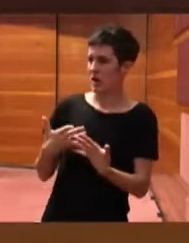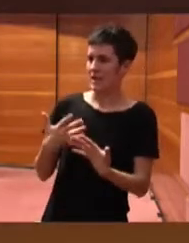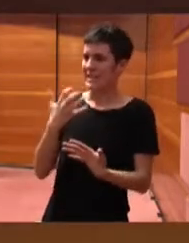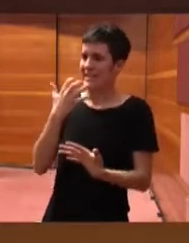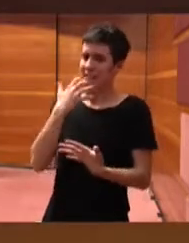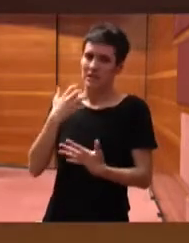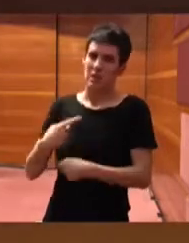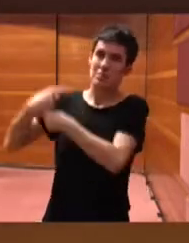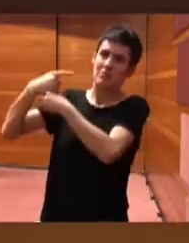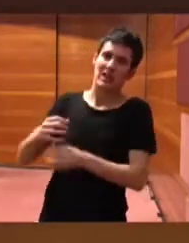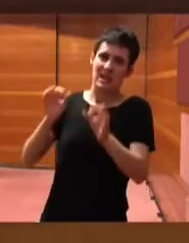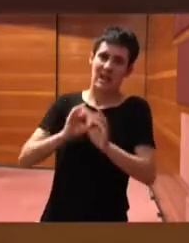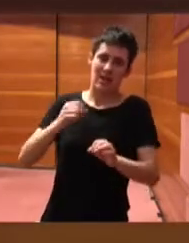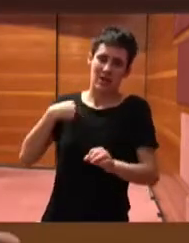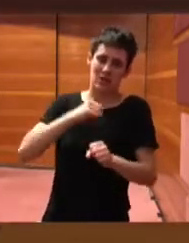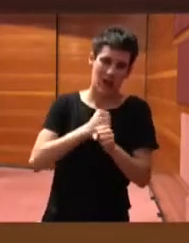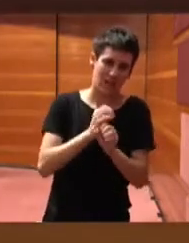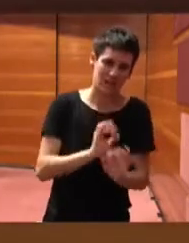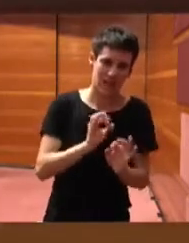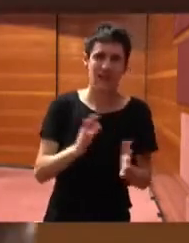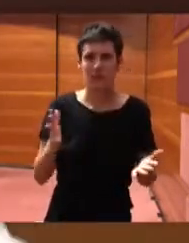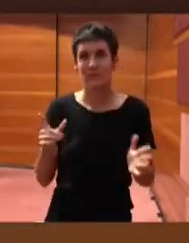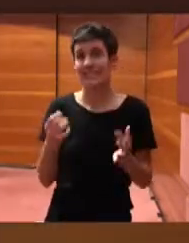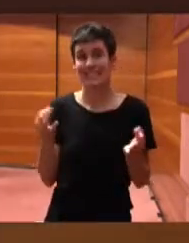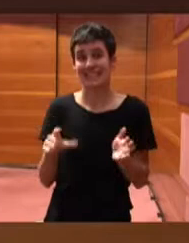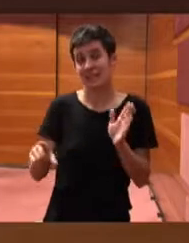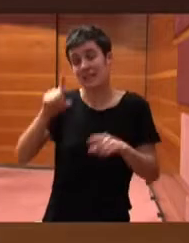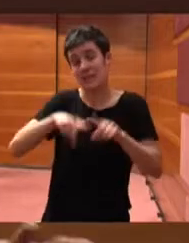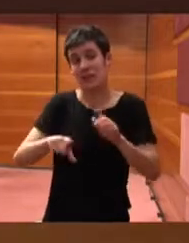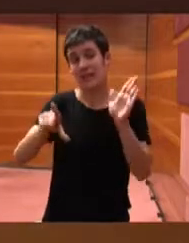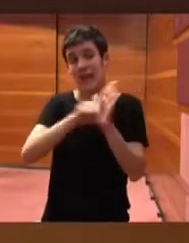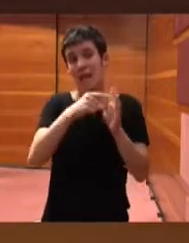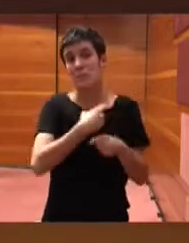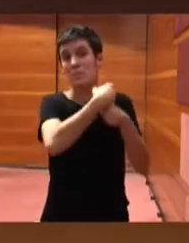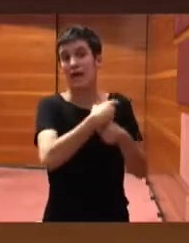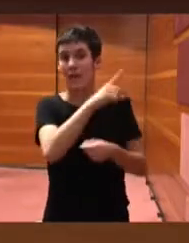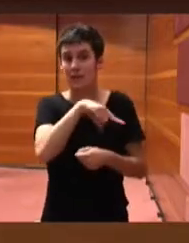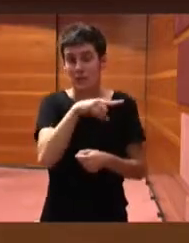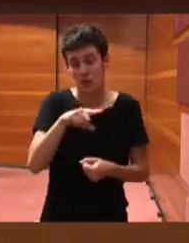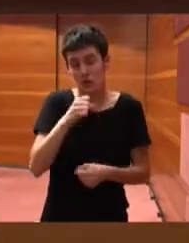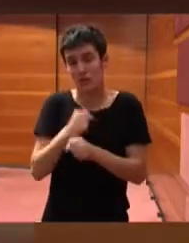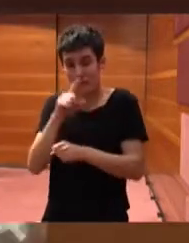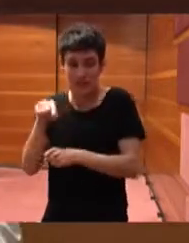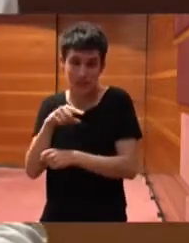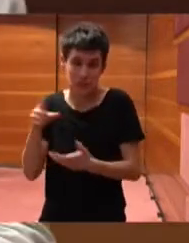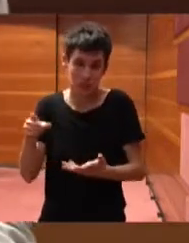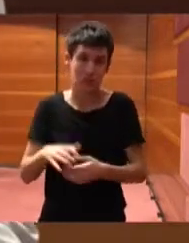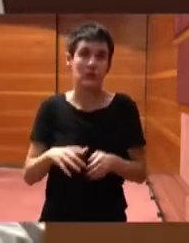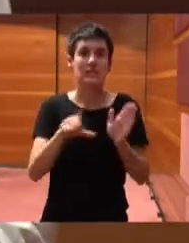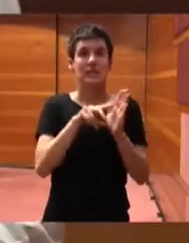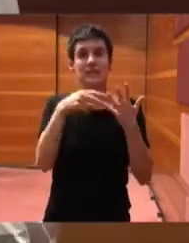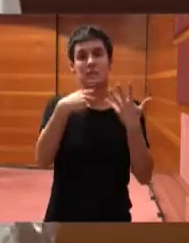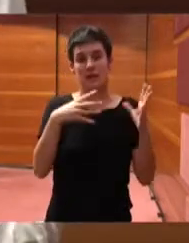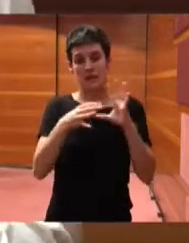obligamos a ello nosotros mismos. Vamos a golpe de legislación. Entonces, hemos trabajado en transparencia hasta no tener una ley de transparencia y vamos